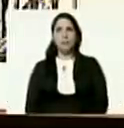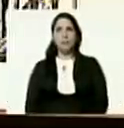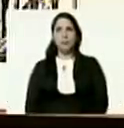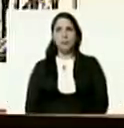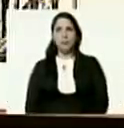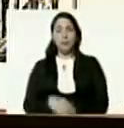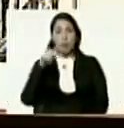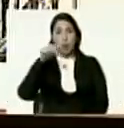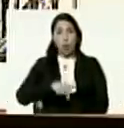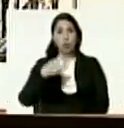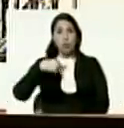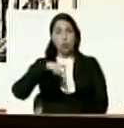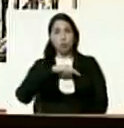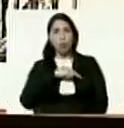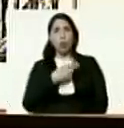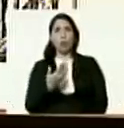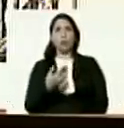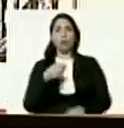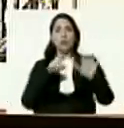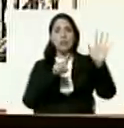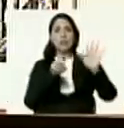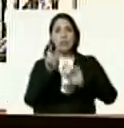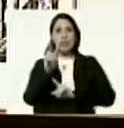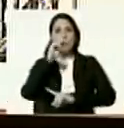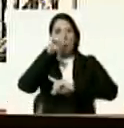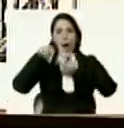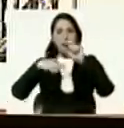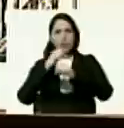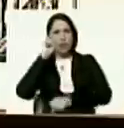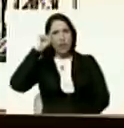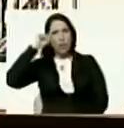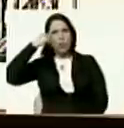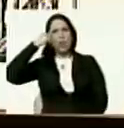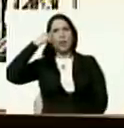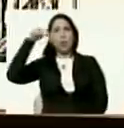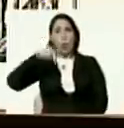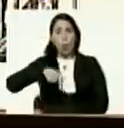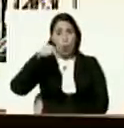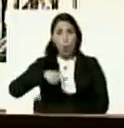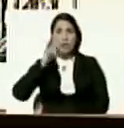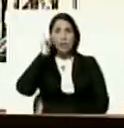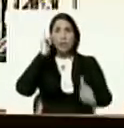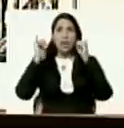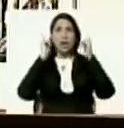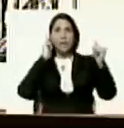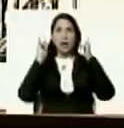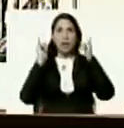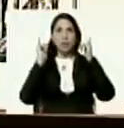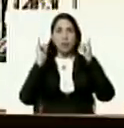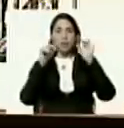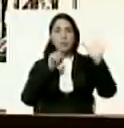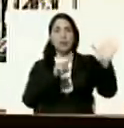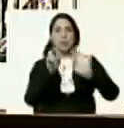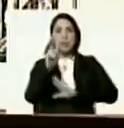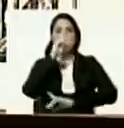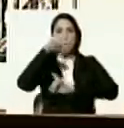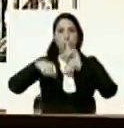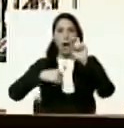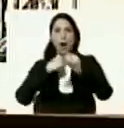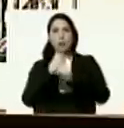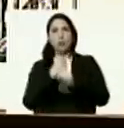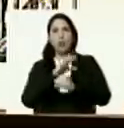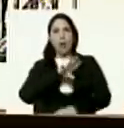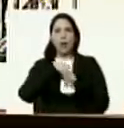Hoy estamos conmemorando 62 años y hoy estamos celebrando 62 años del